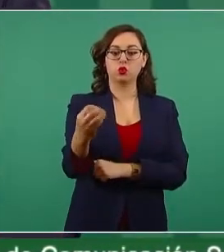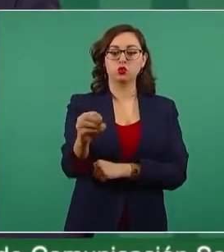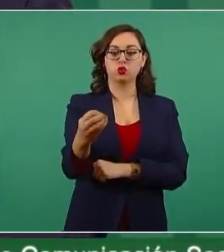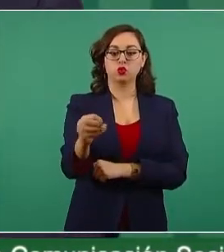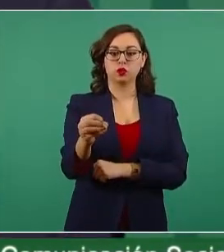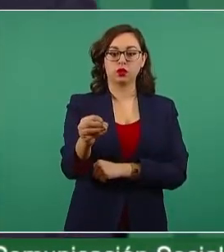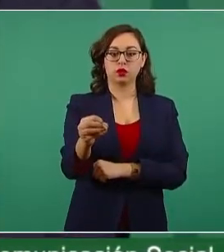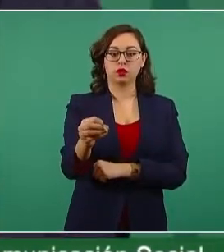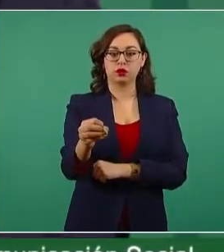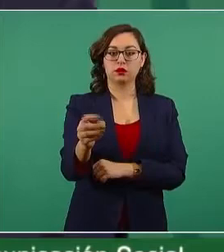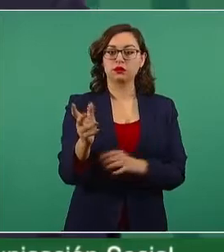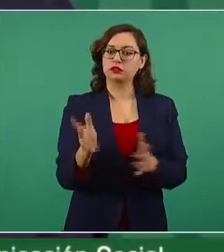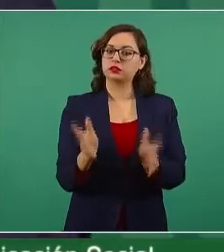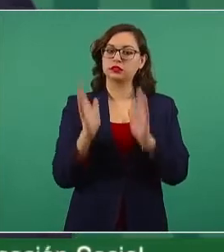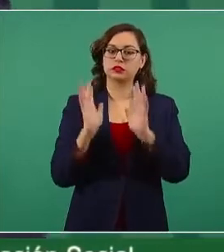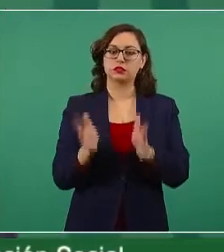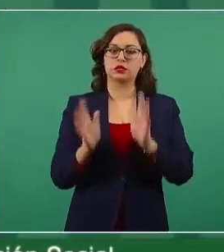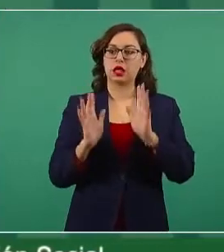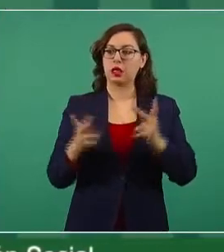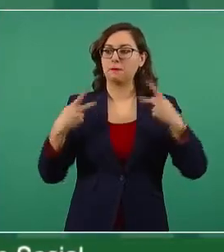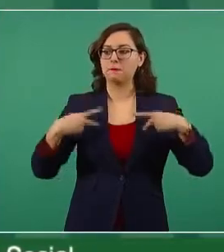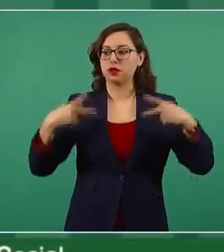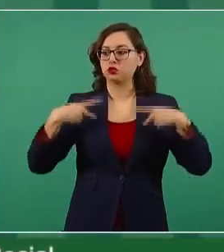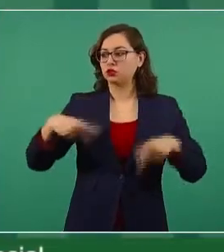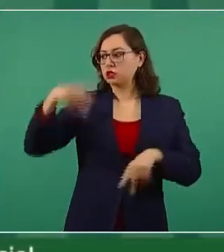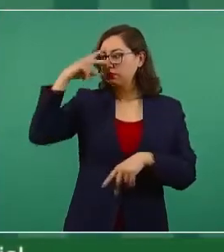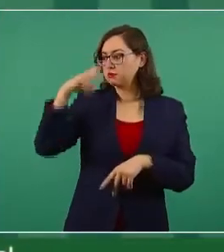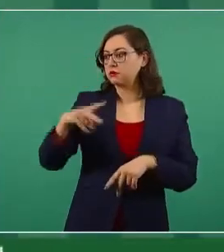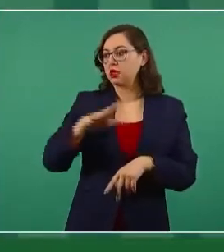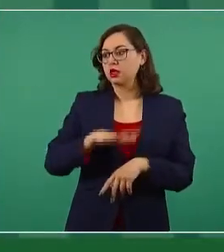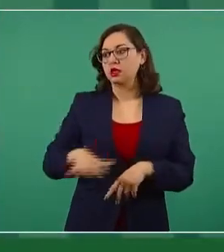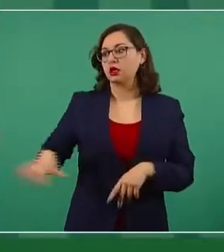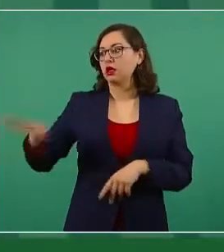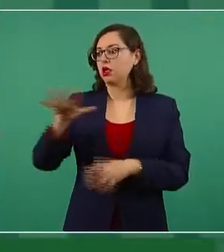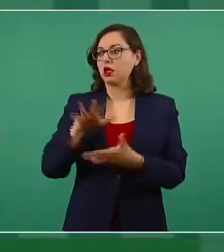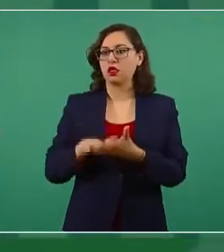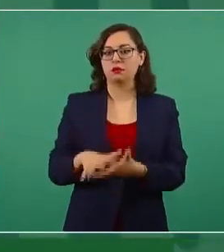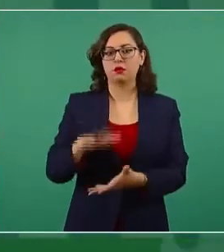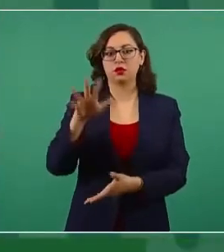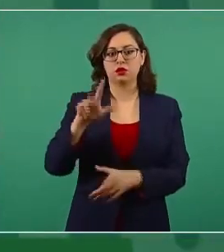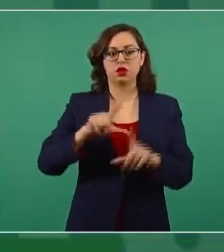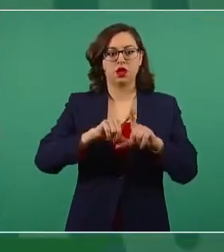estén vacunados todos los mexicanos, estemos vacunados todos